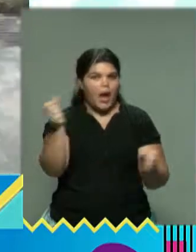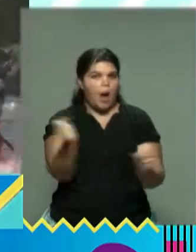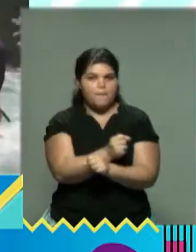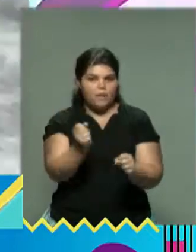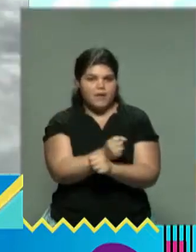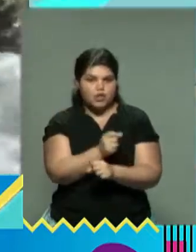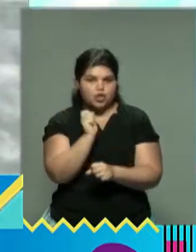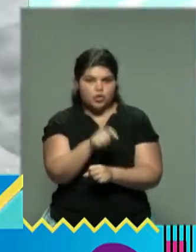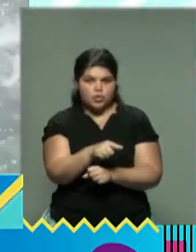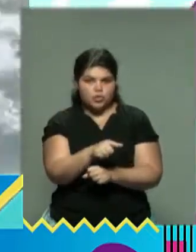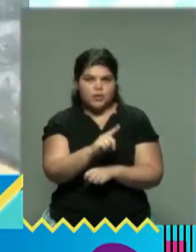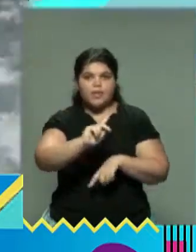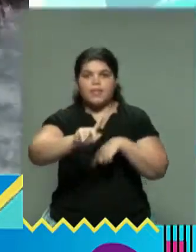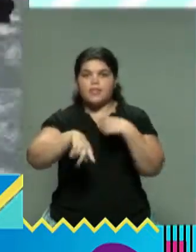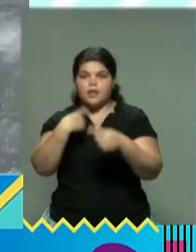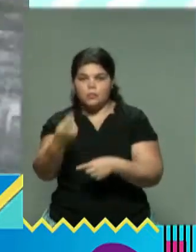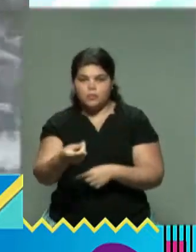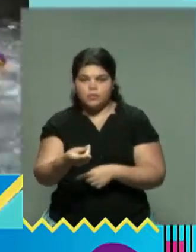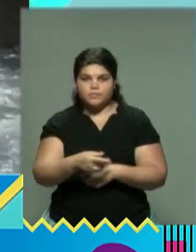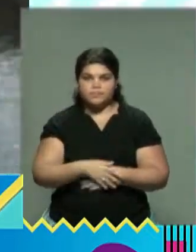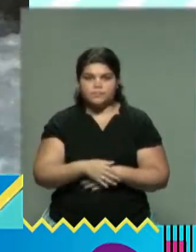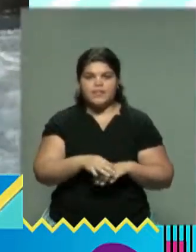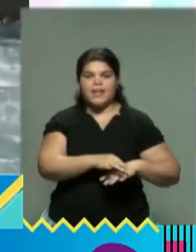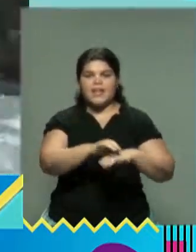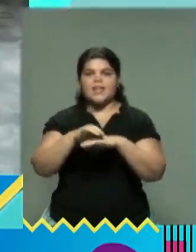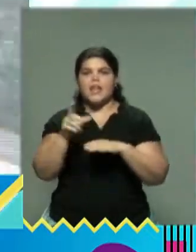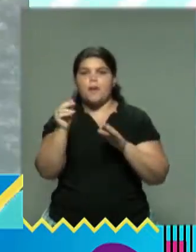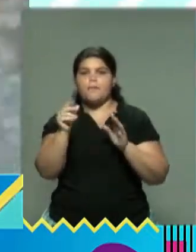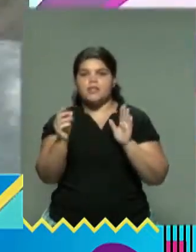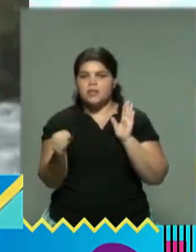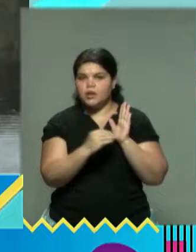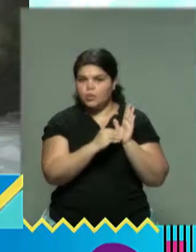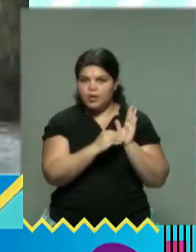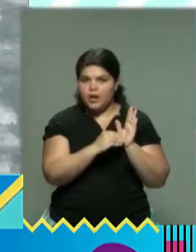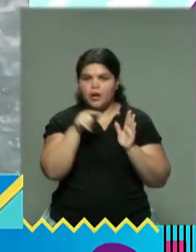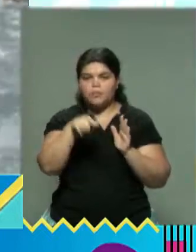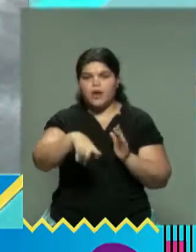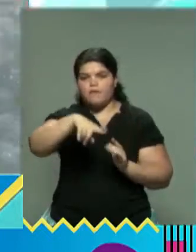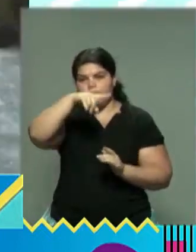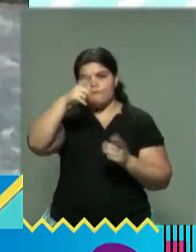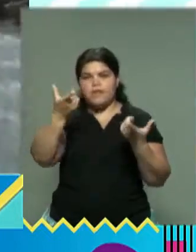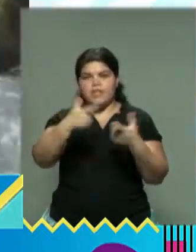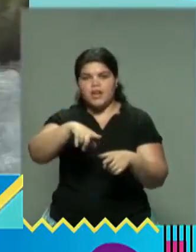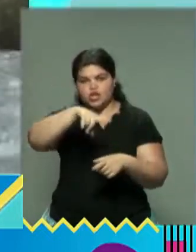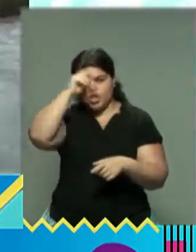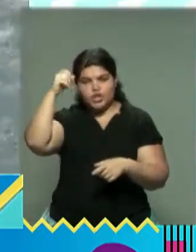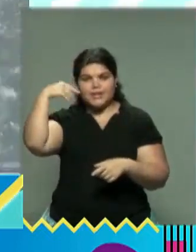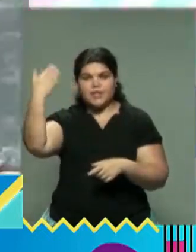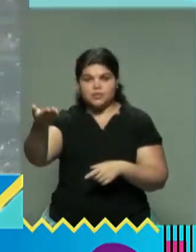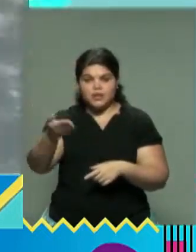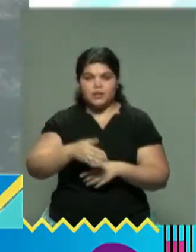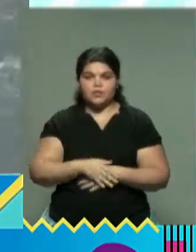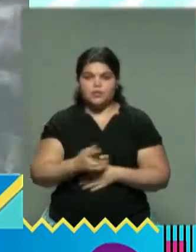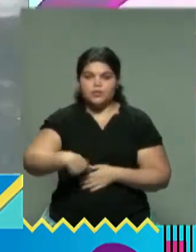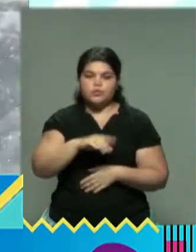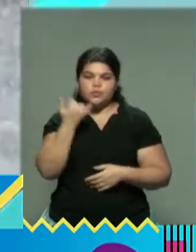y ver que tenga los guías matriculados, eso por la Federación Internacional. Nosotros hicimos un convenio